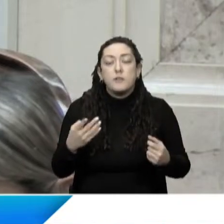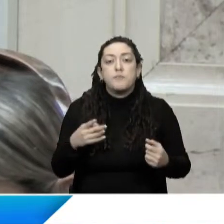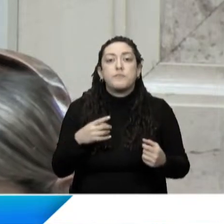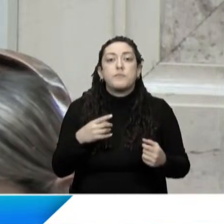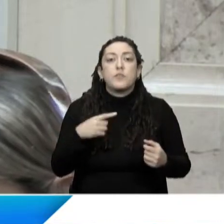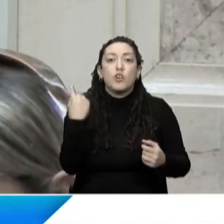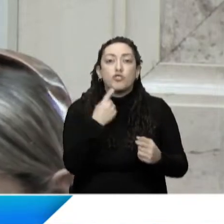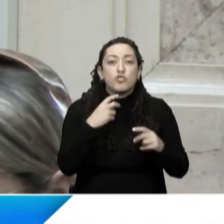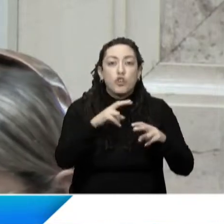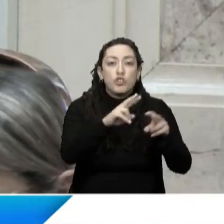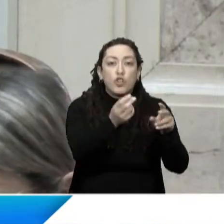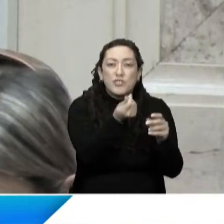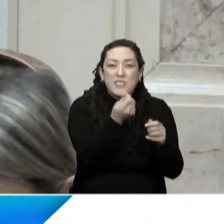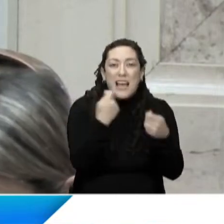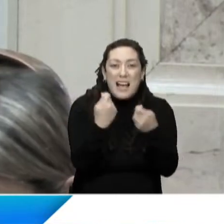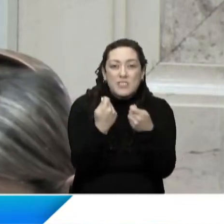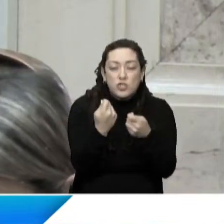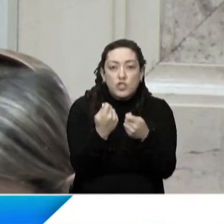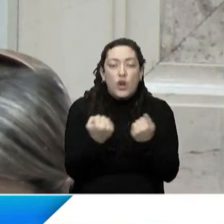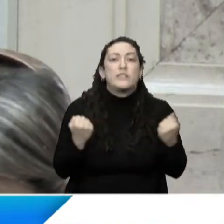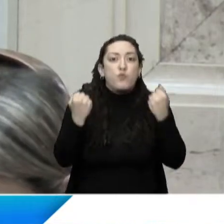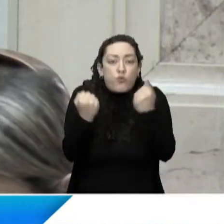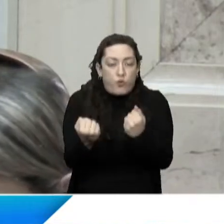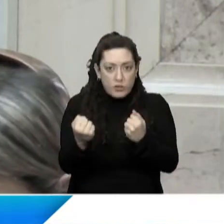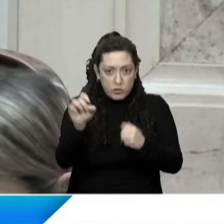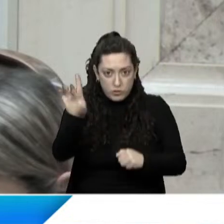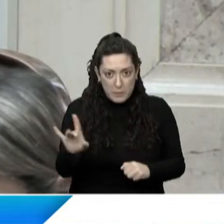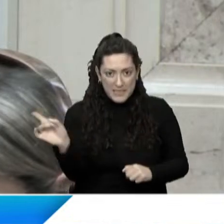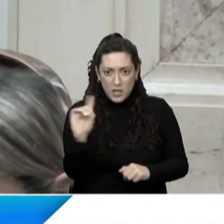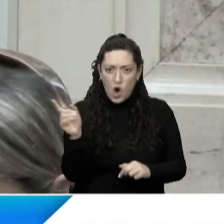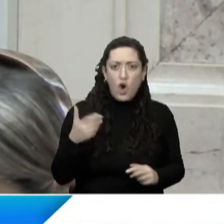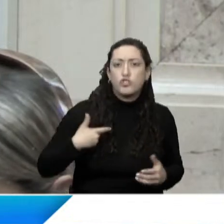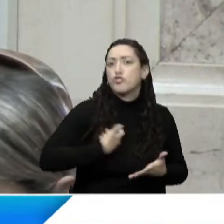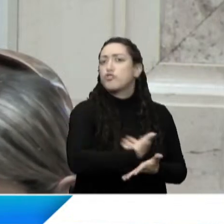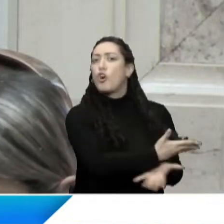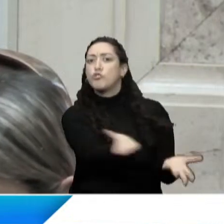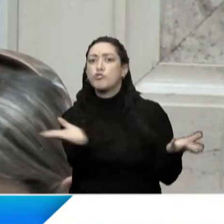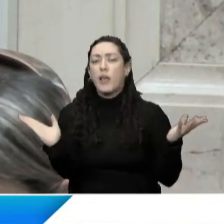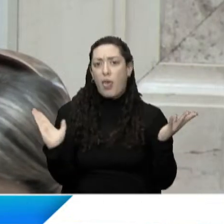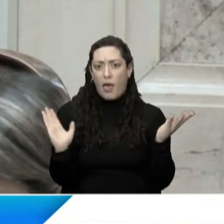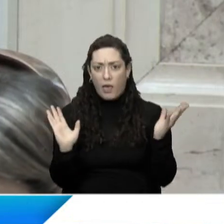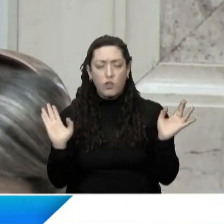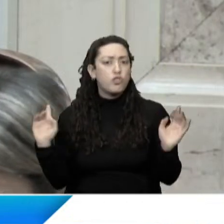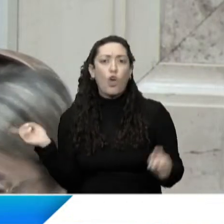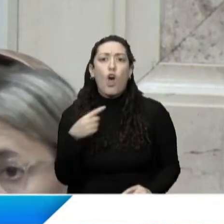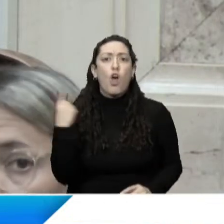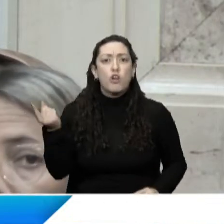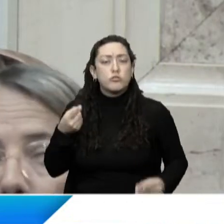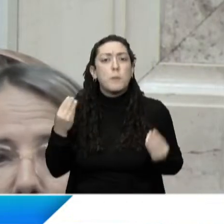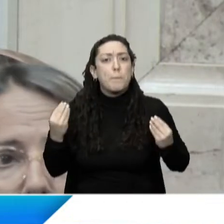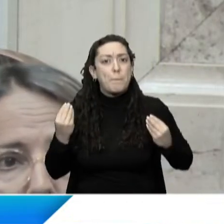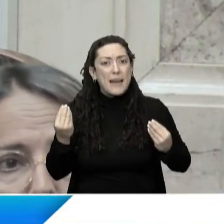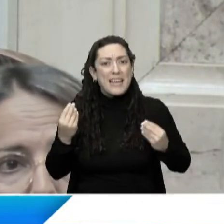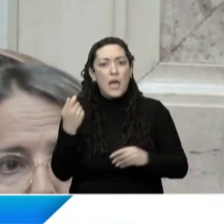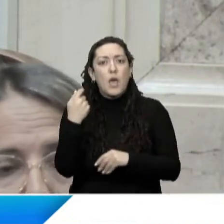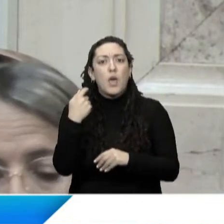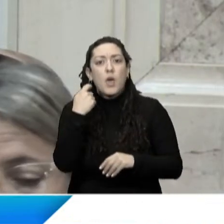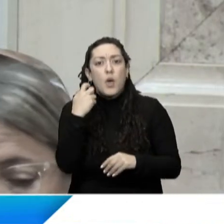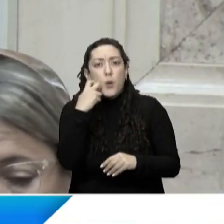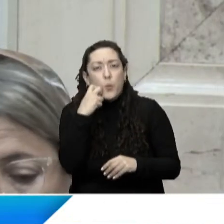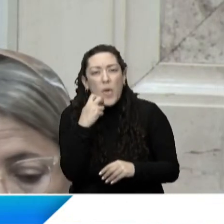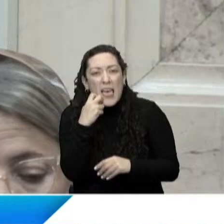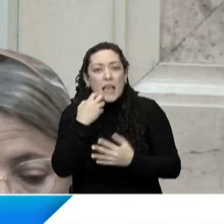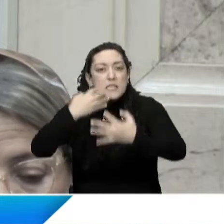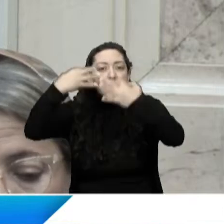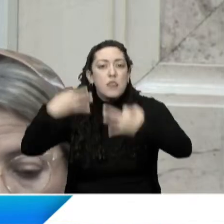esfuerzo fiscal, sino un esfuerzo de toda la sociedad en aras de asegurar una vejez digna